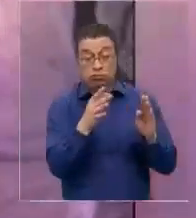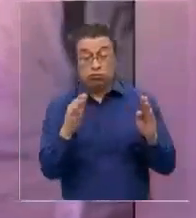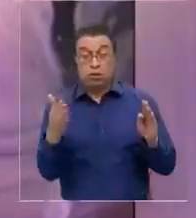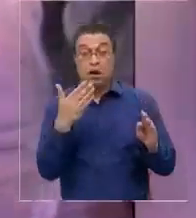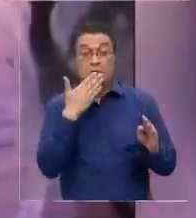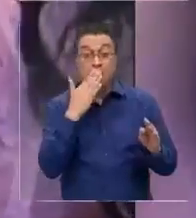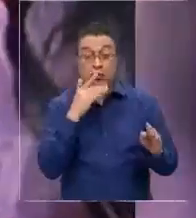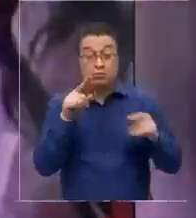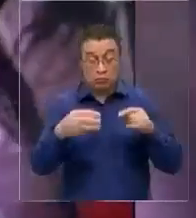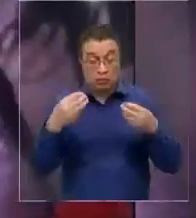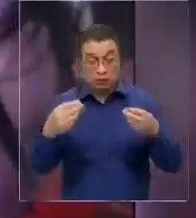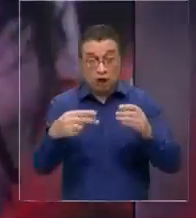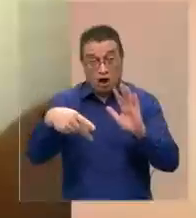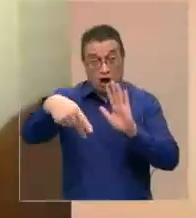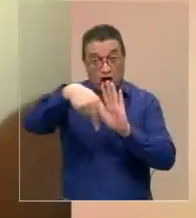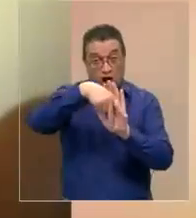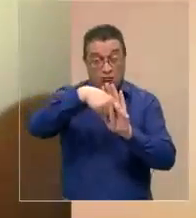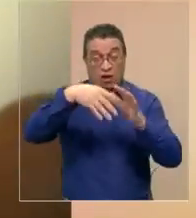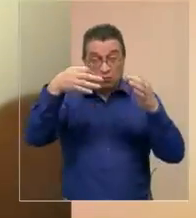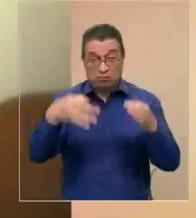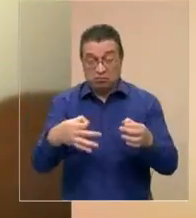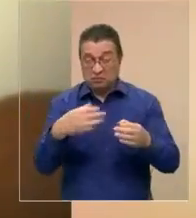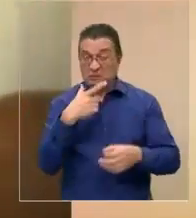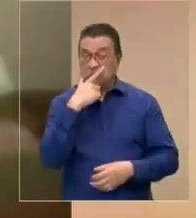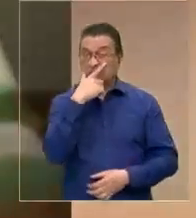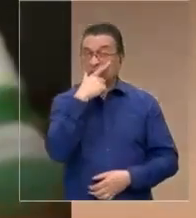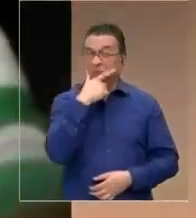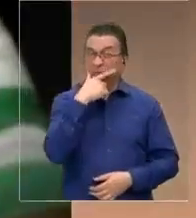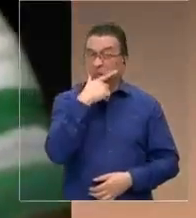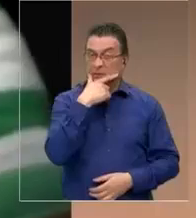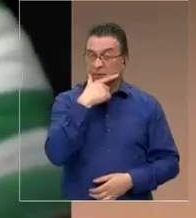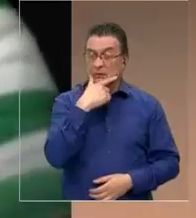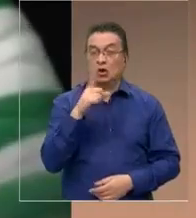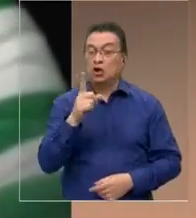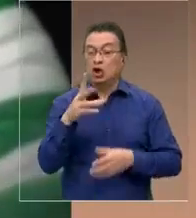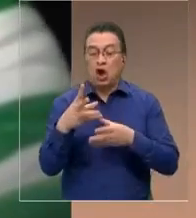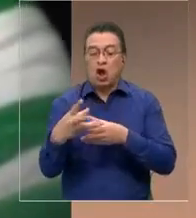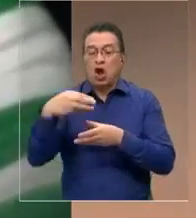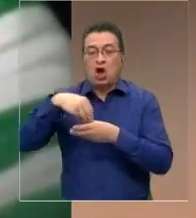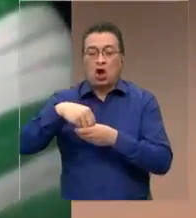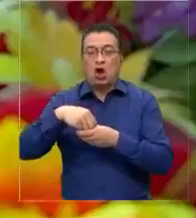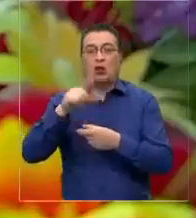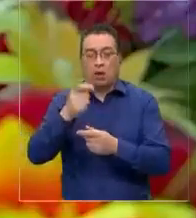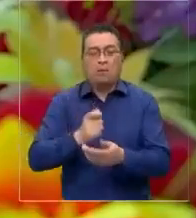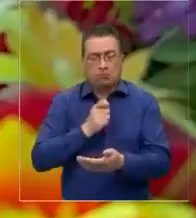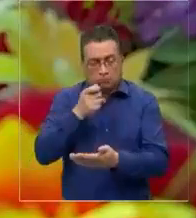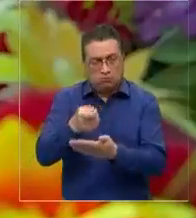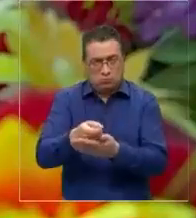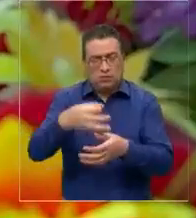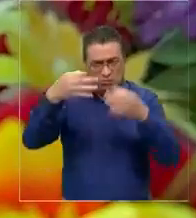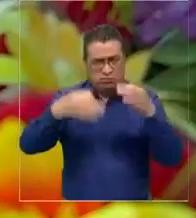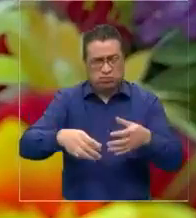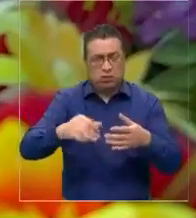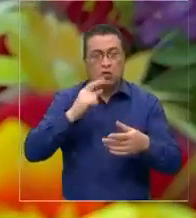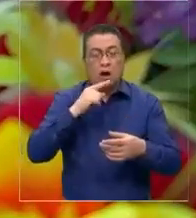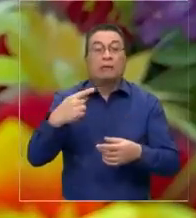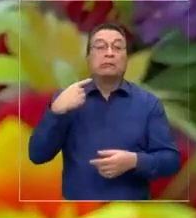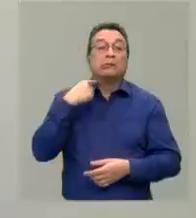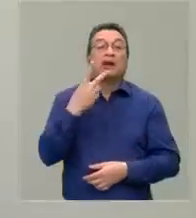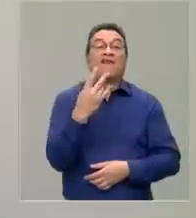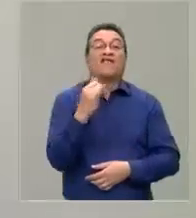la efectividad de la normativa está en entredicho, considerando que no incluye una reparación efectiva a quienes son